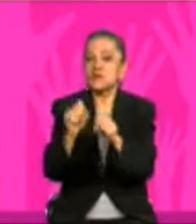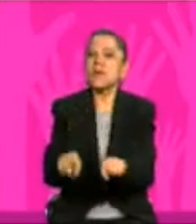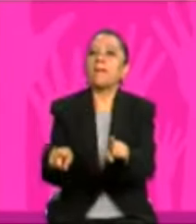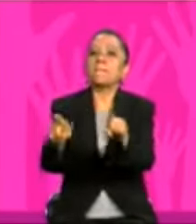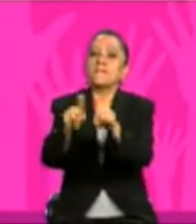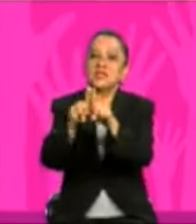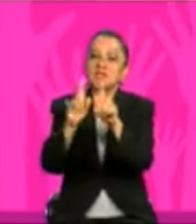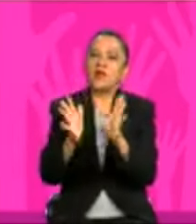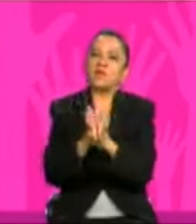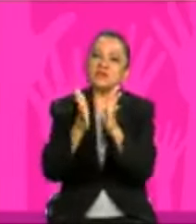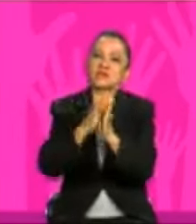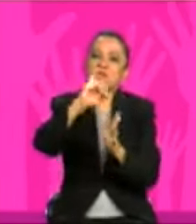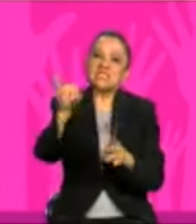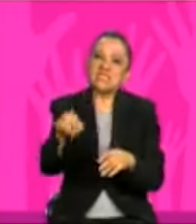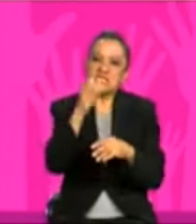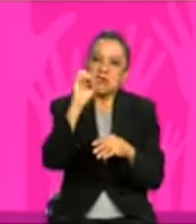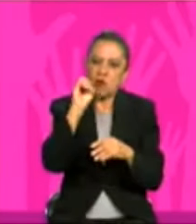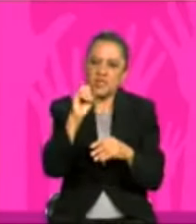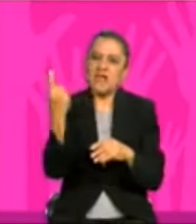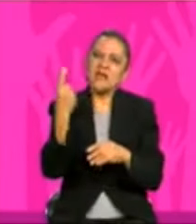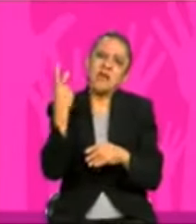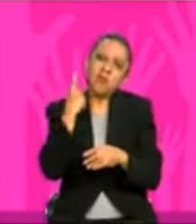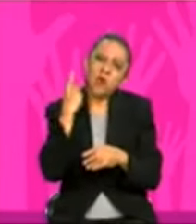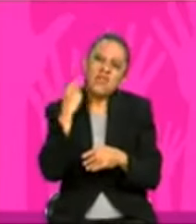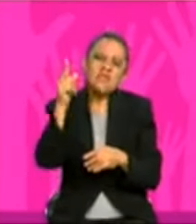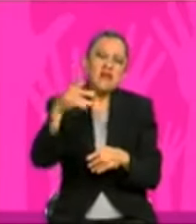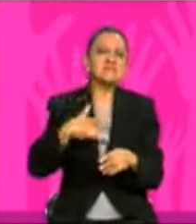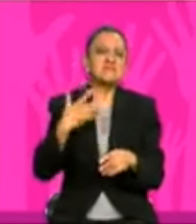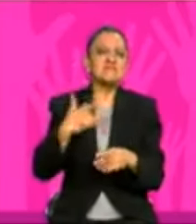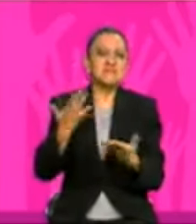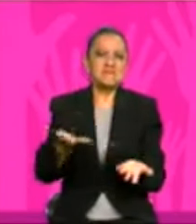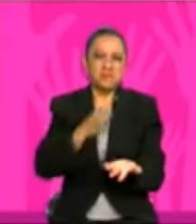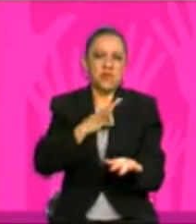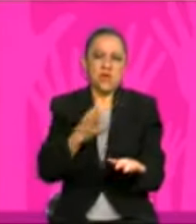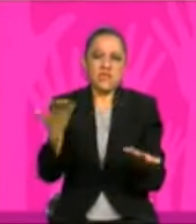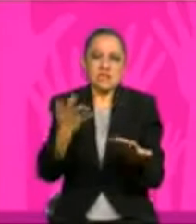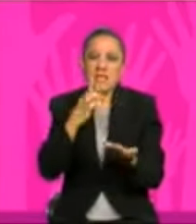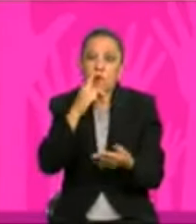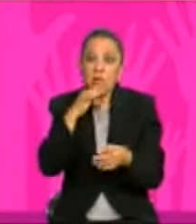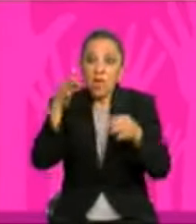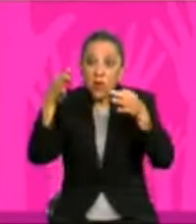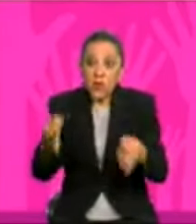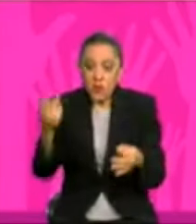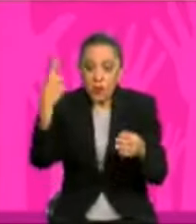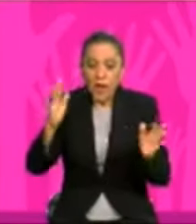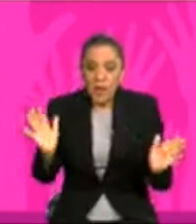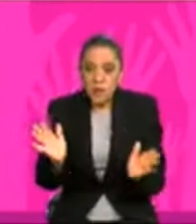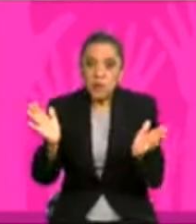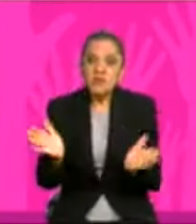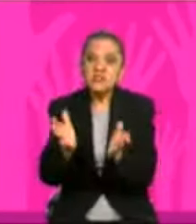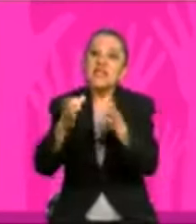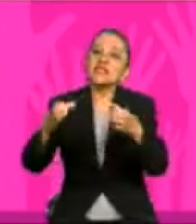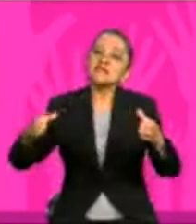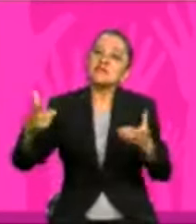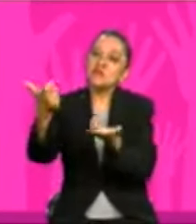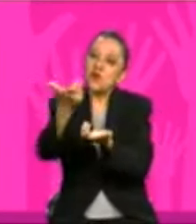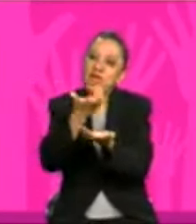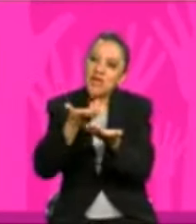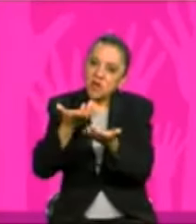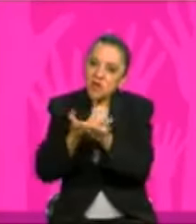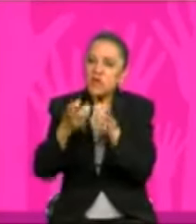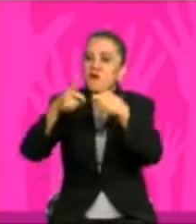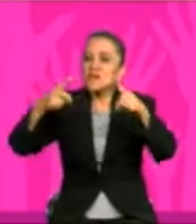candidata Jessica Ortega de la Cruz. ¿Qué políticas públicas considera que podrían ser más efectivas para impulsar el crecimiento económico y el desarrollo del